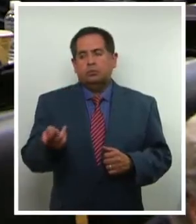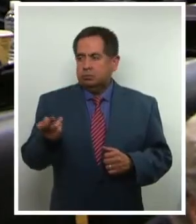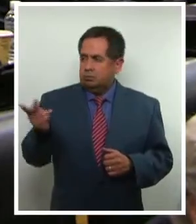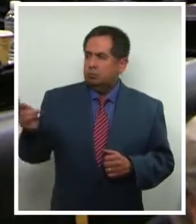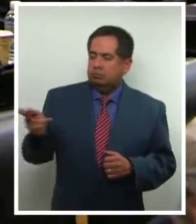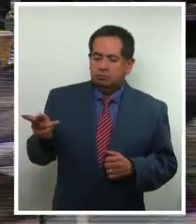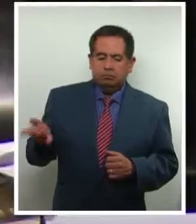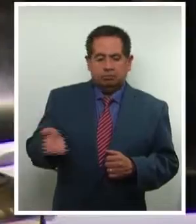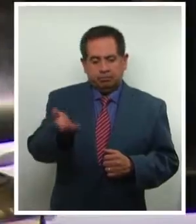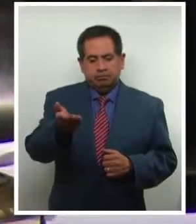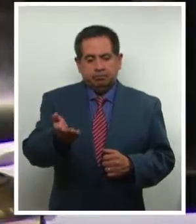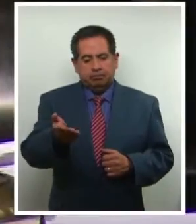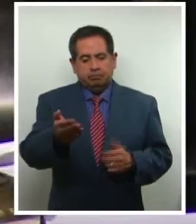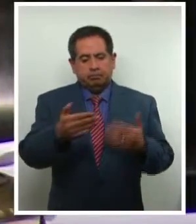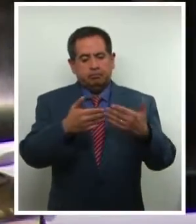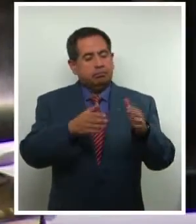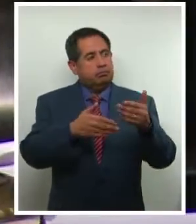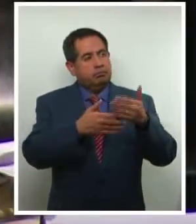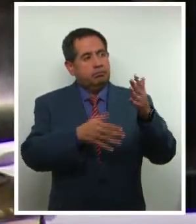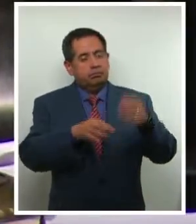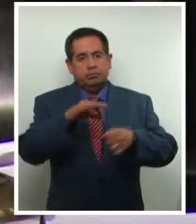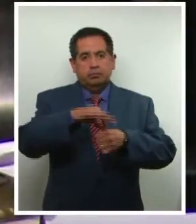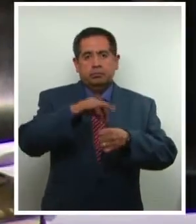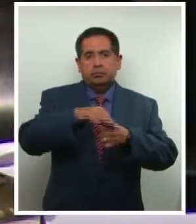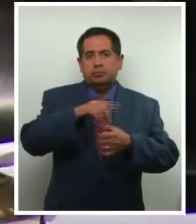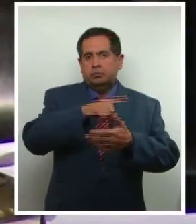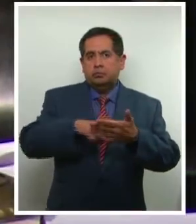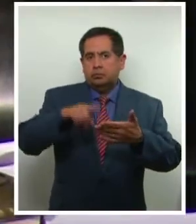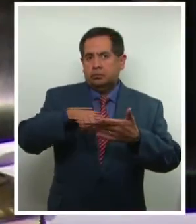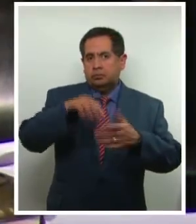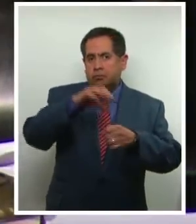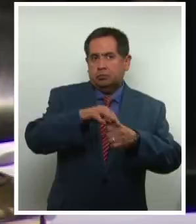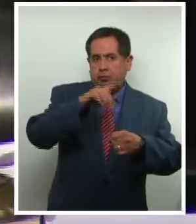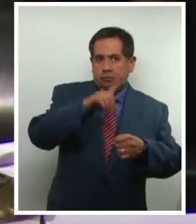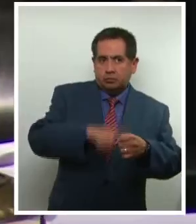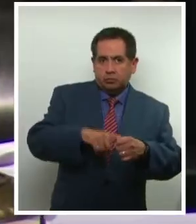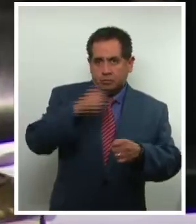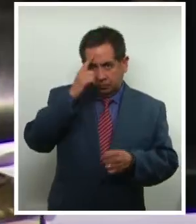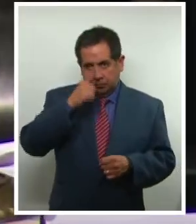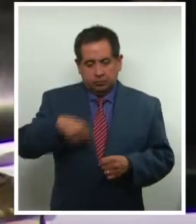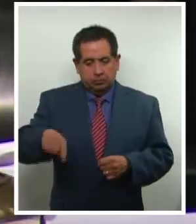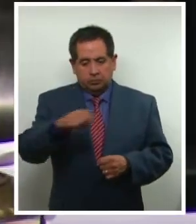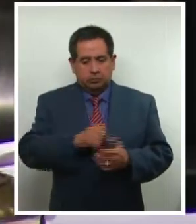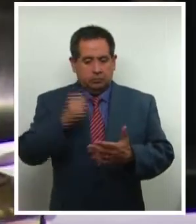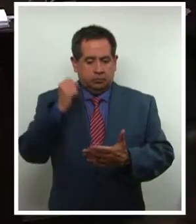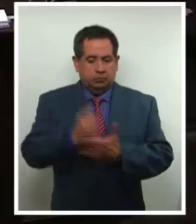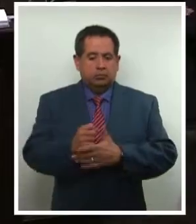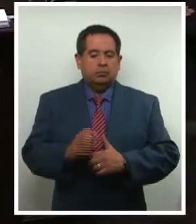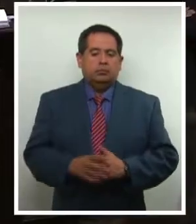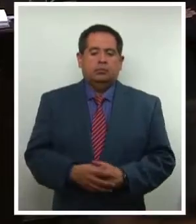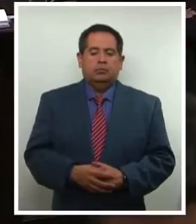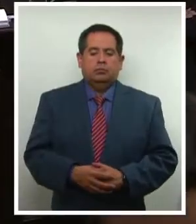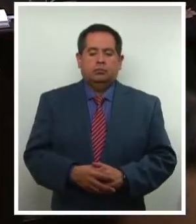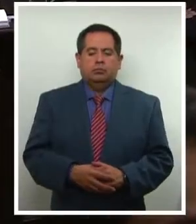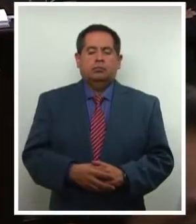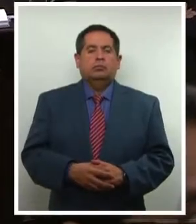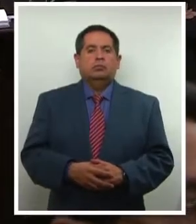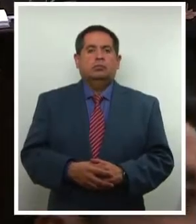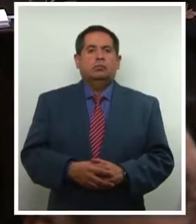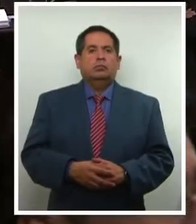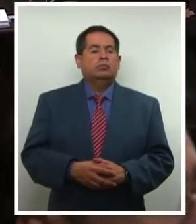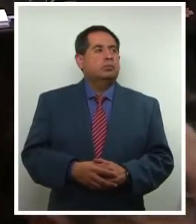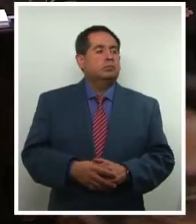usted a votación nominal la aprobación de esta reserva. Háganse